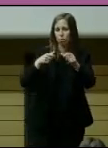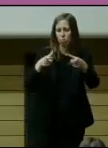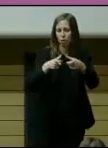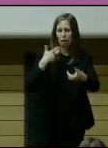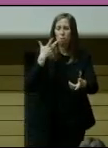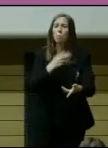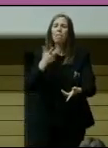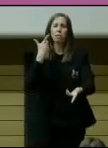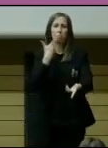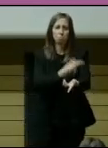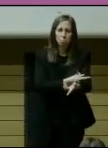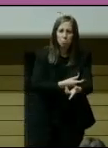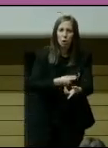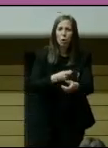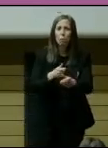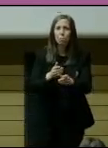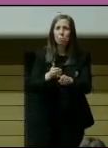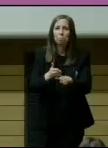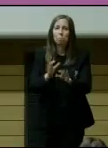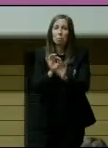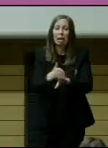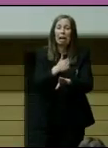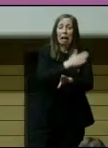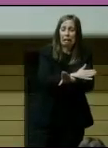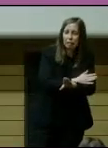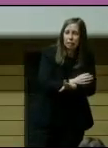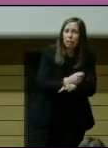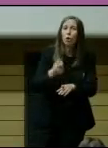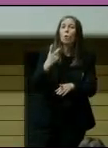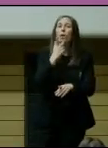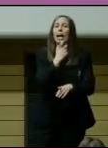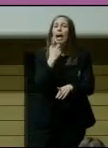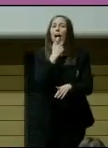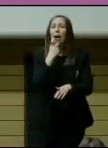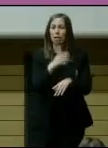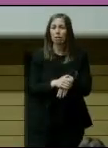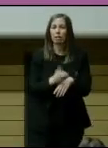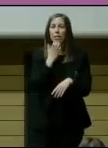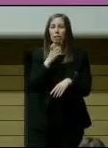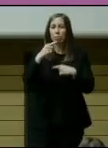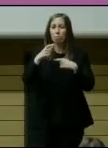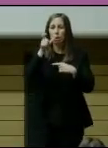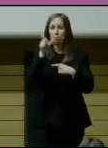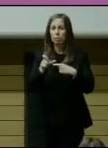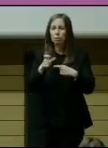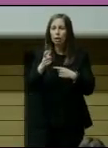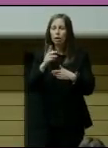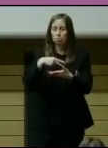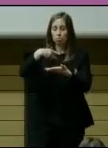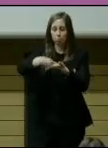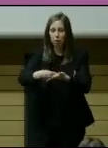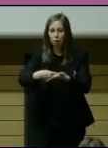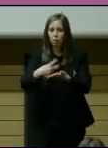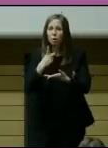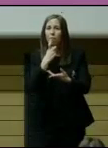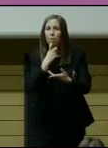presentaciones, inyectables, precargadas, y el más bueno, spray oral, que si un familiar encuentra un tío frito, solo dándole spray que no tiene